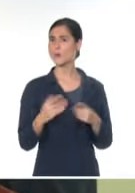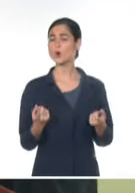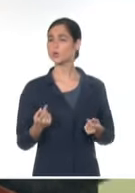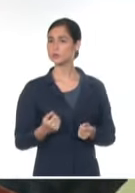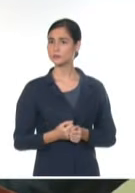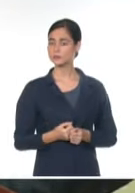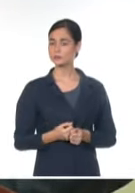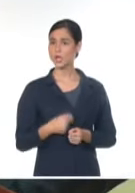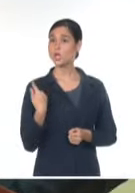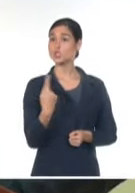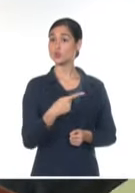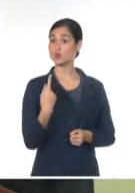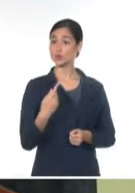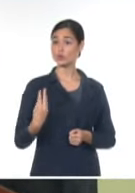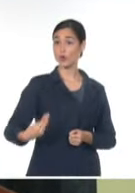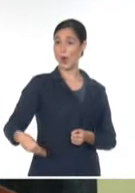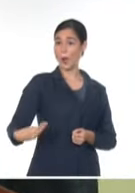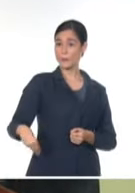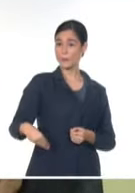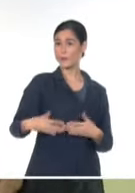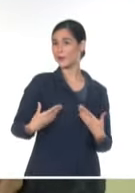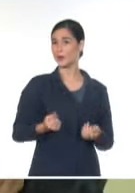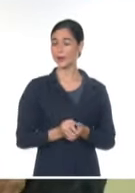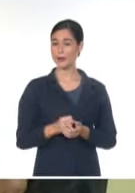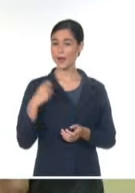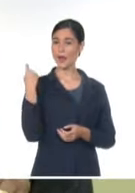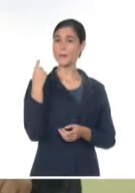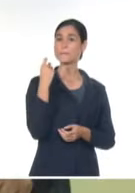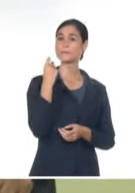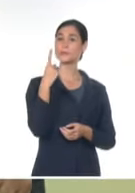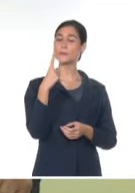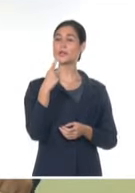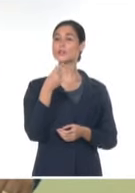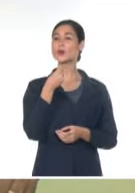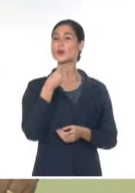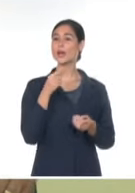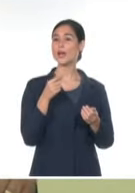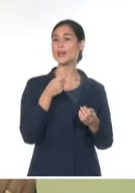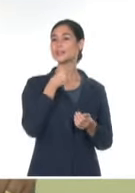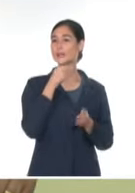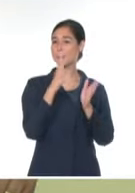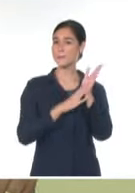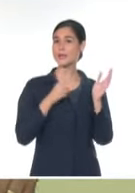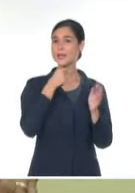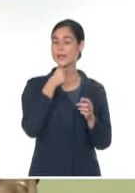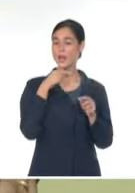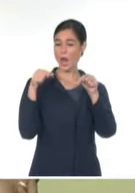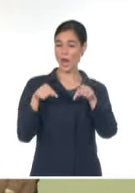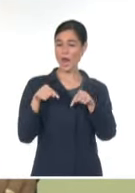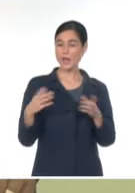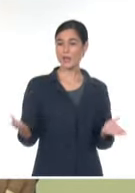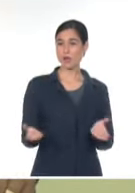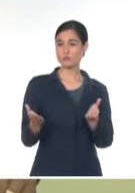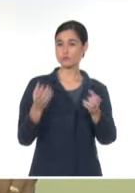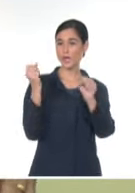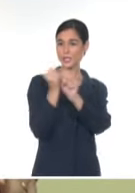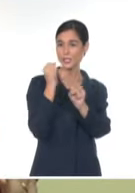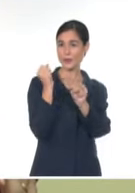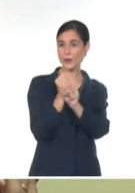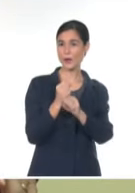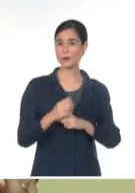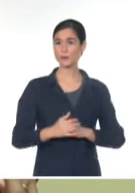que fuimos al 1 de enero, hicimos un análisis completo de la situación de la zafra y de manera operativa, la situación de Cabin en